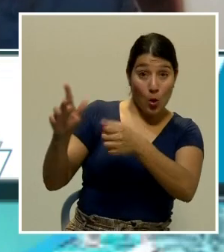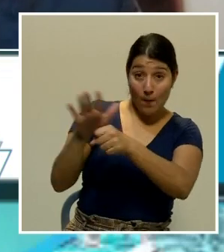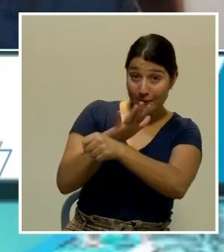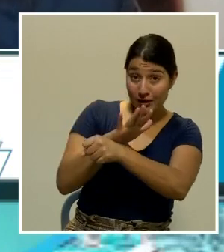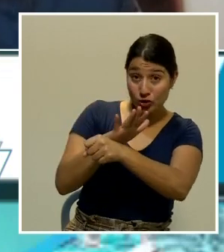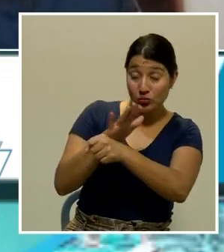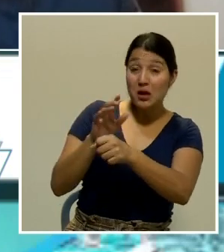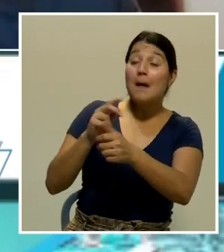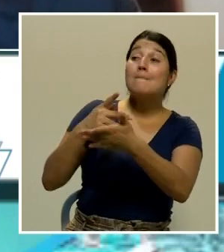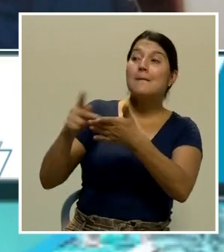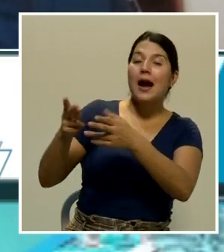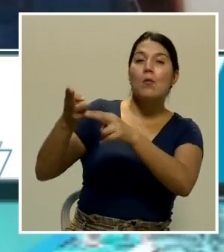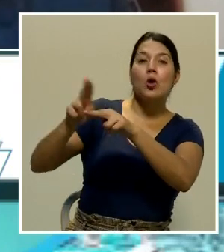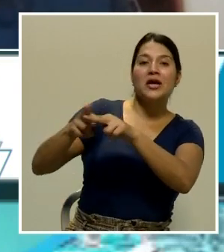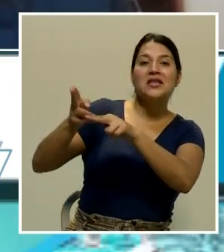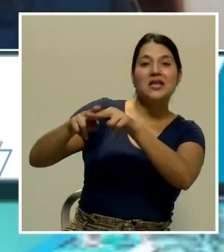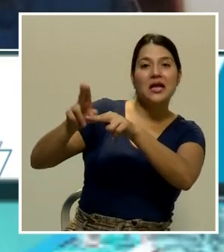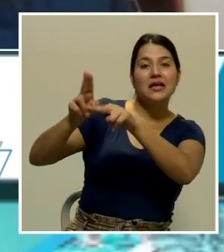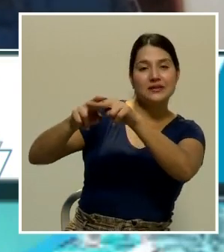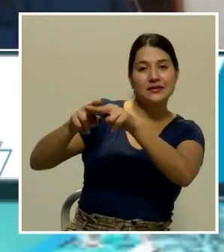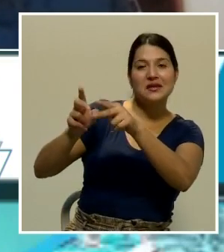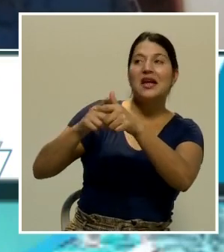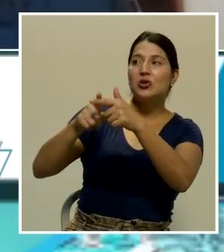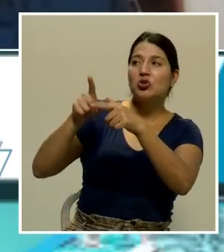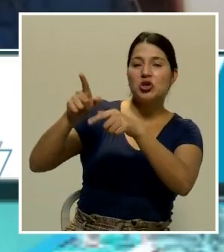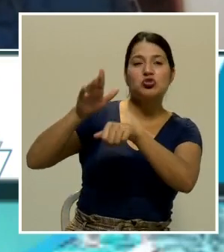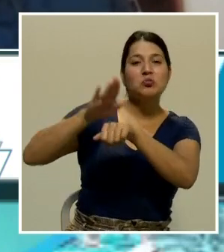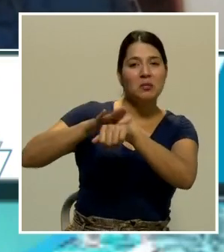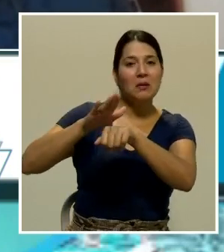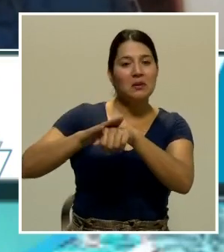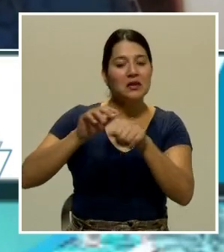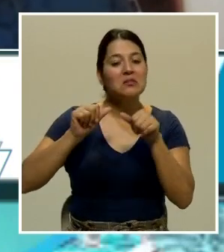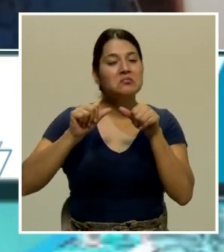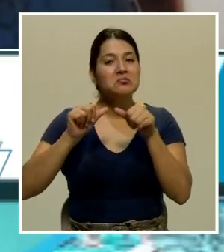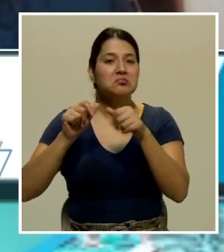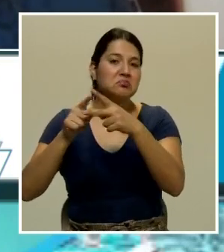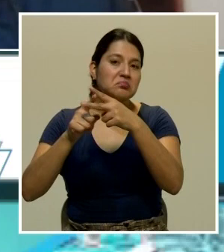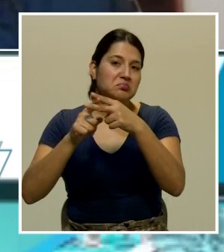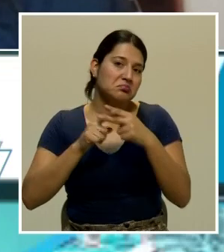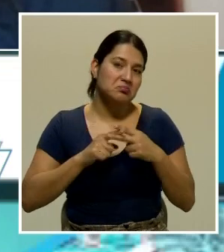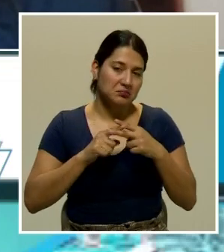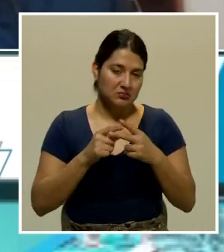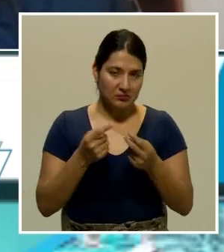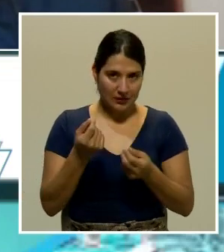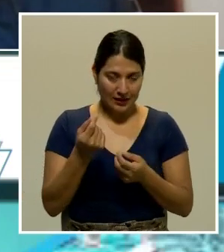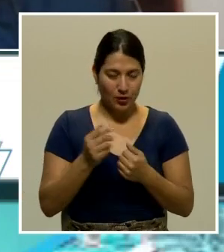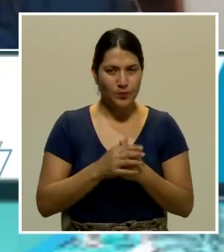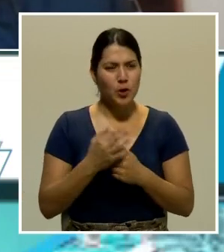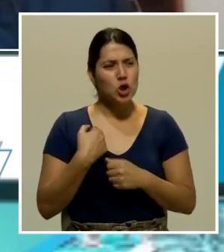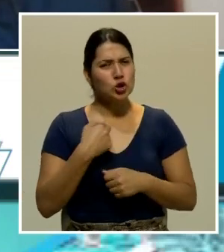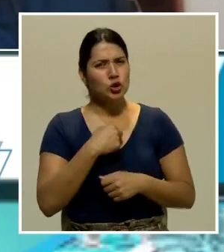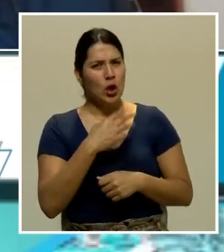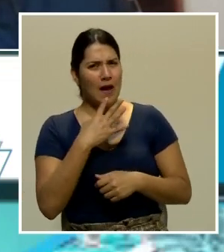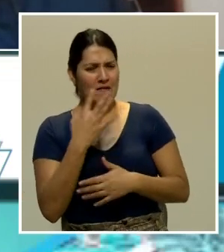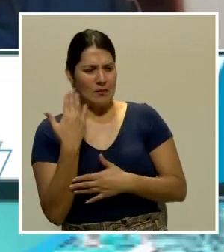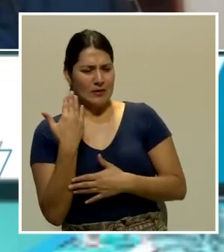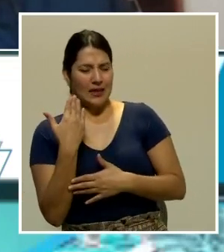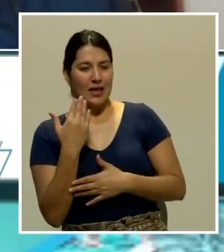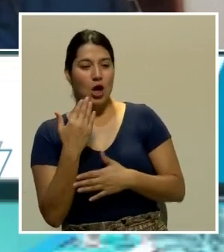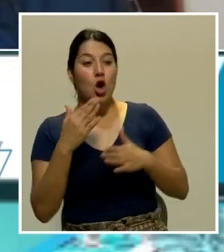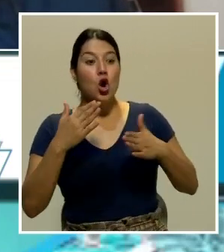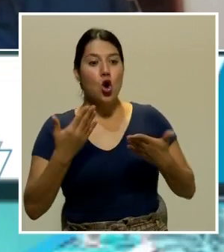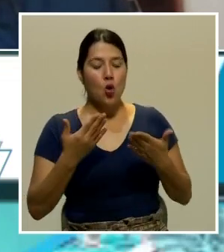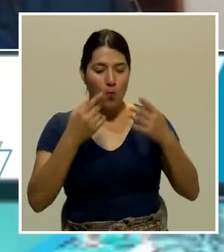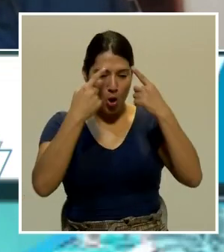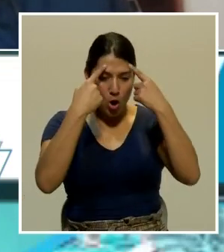y permitan seguir financiando el funcionamiento del Estado. Hablábamos recién de hacer política